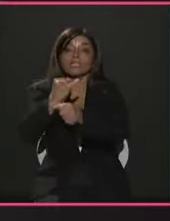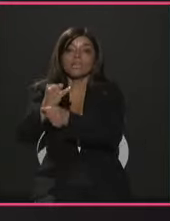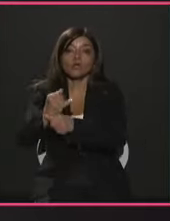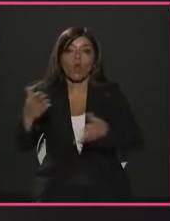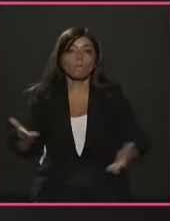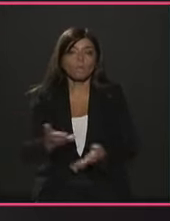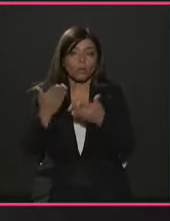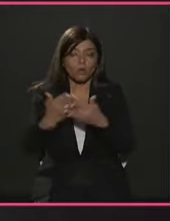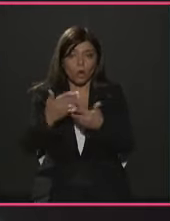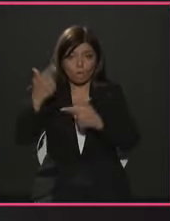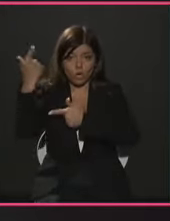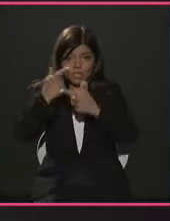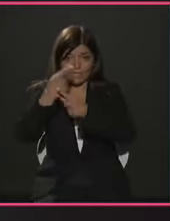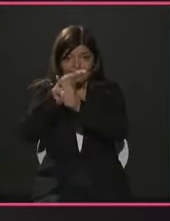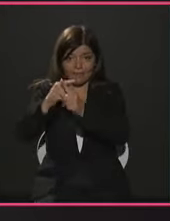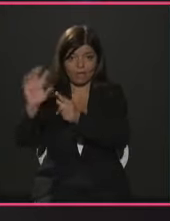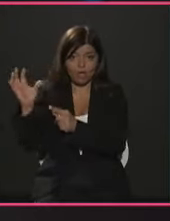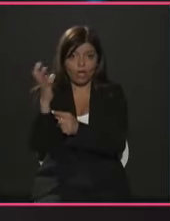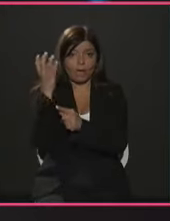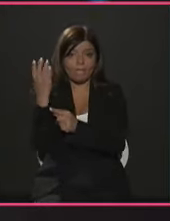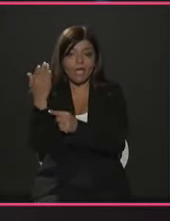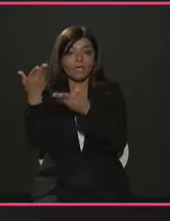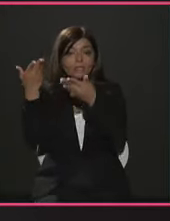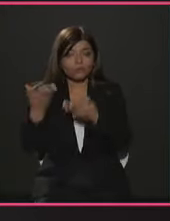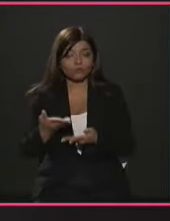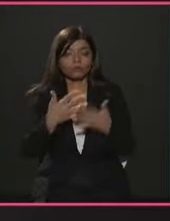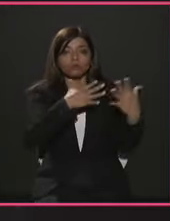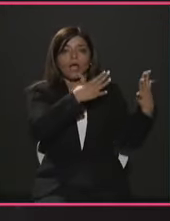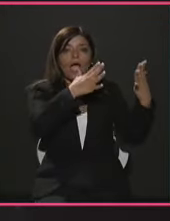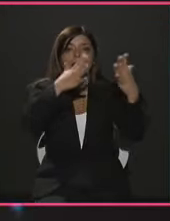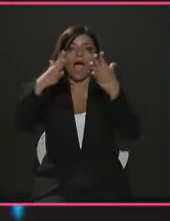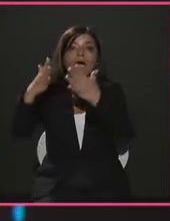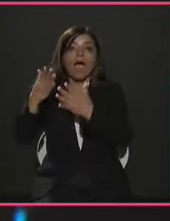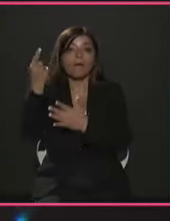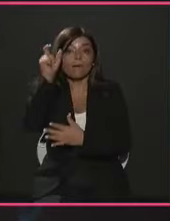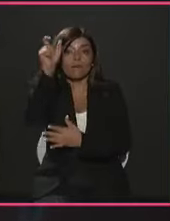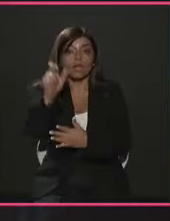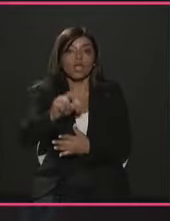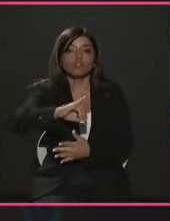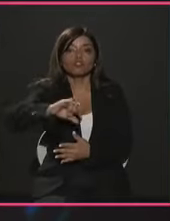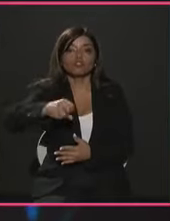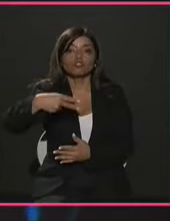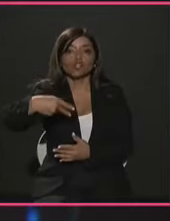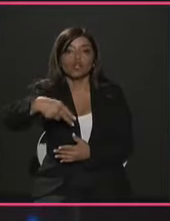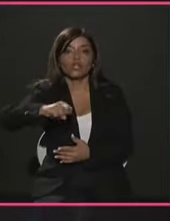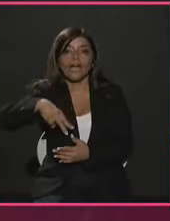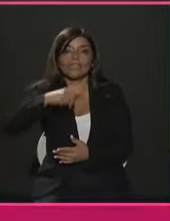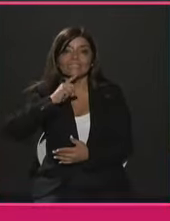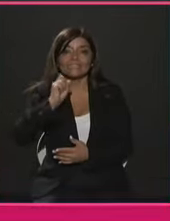políticas medioambientales por favor de su parte un fuerte aplauso para Jonathan